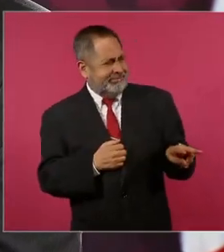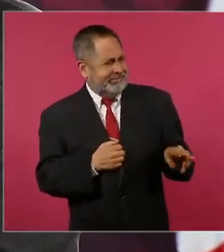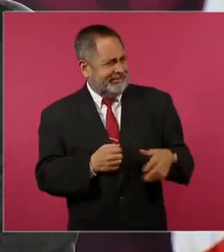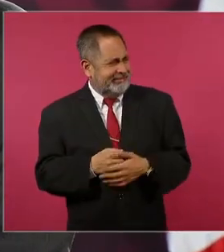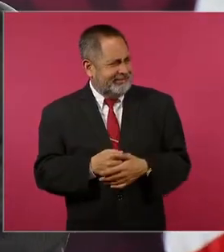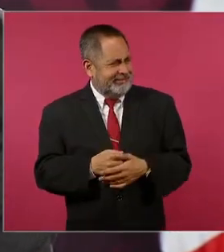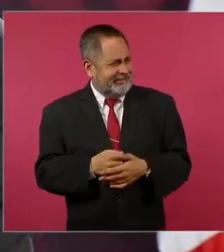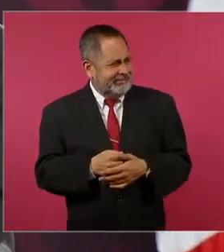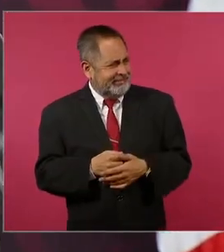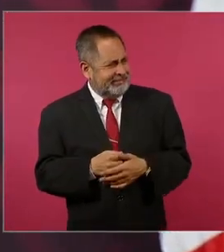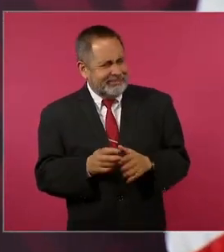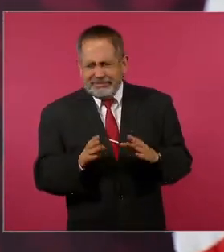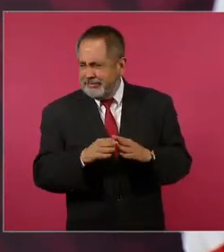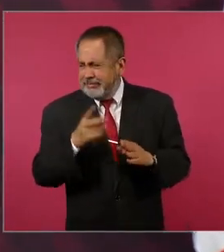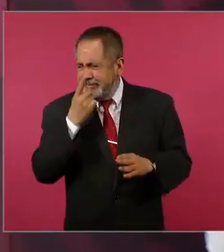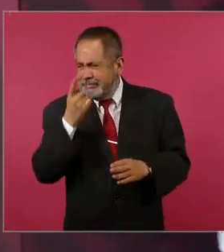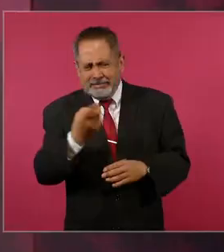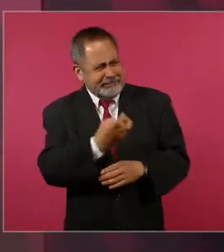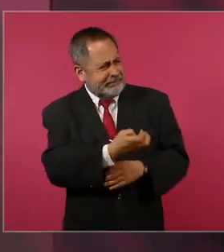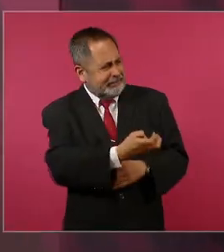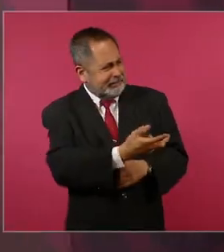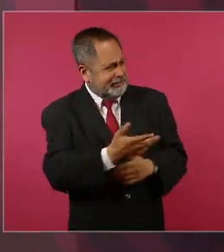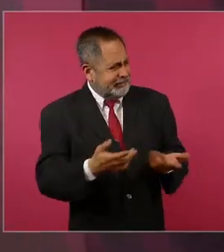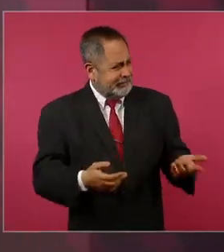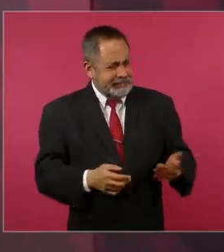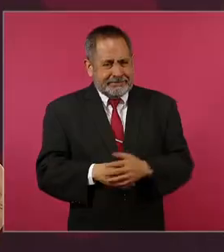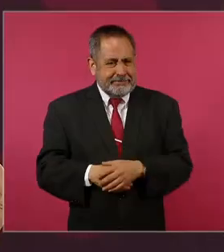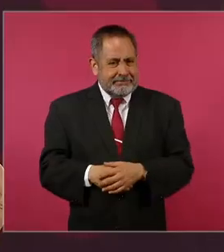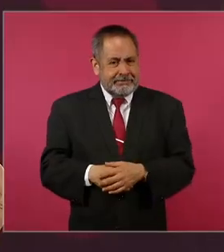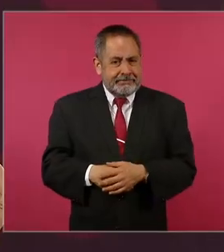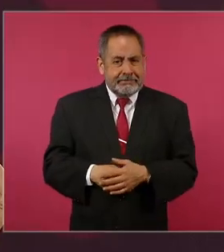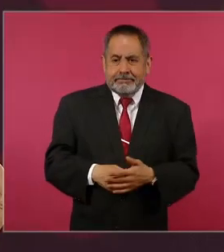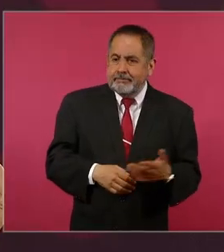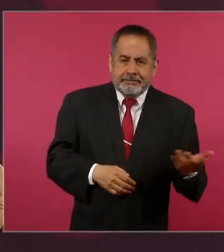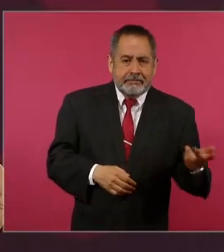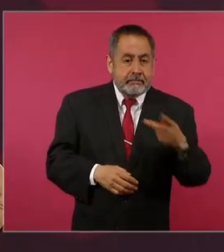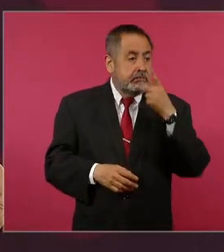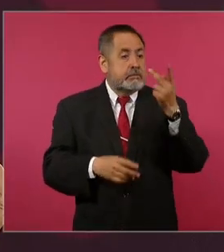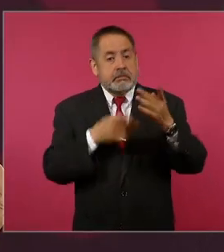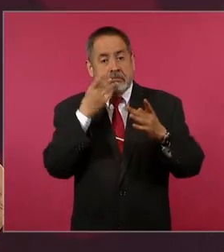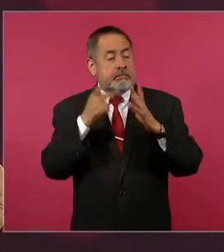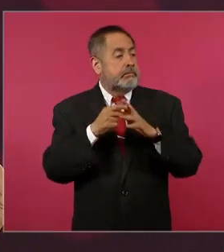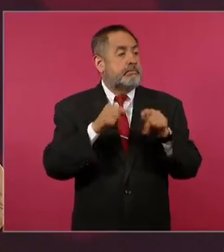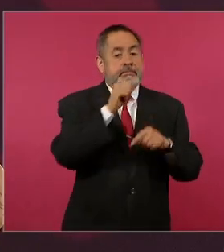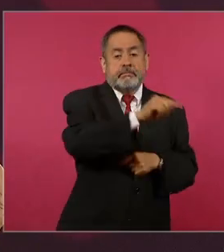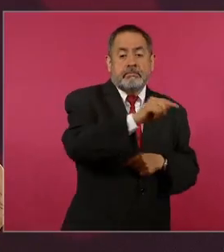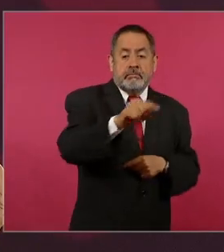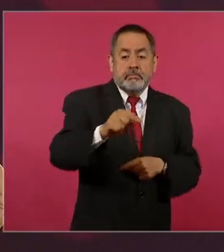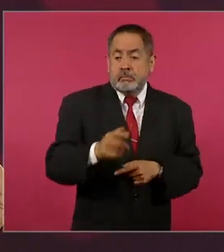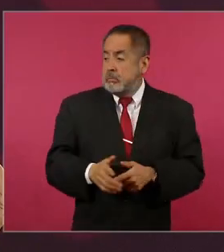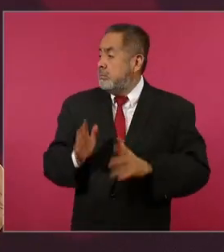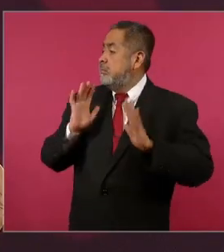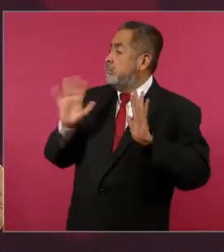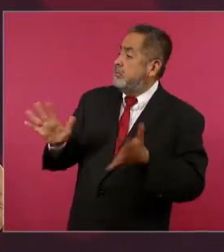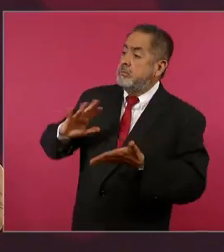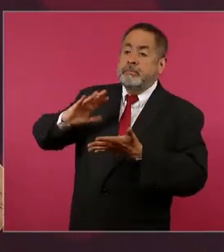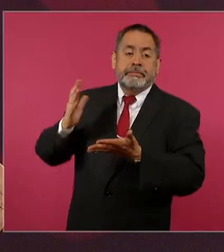a dar a conocer una retahíla de triunfos